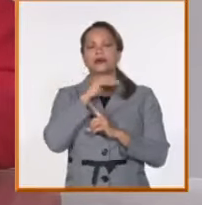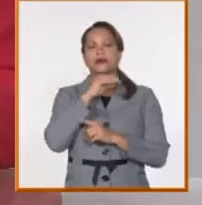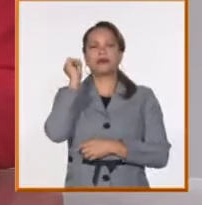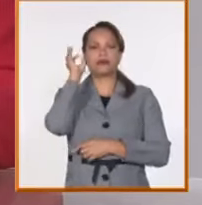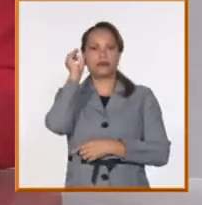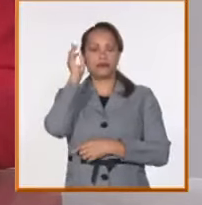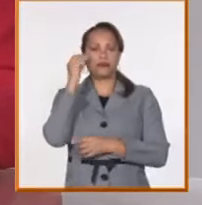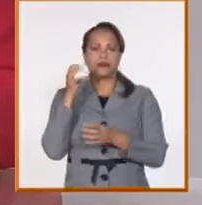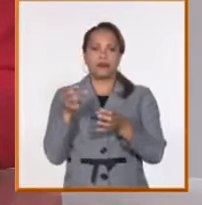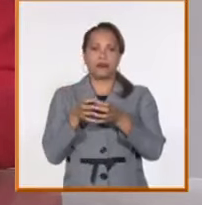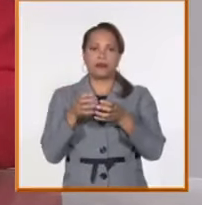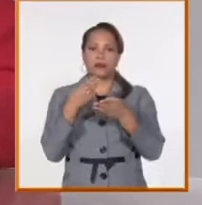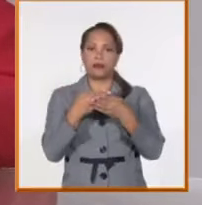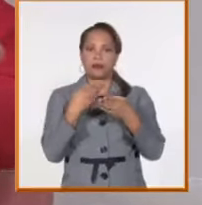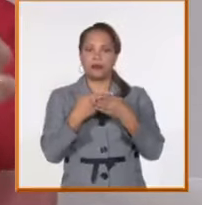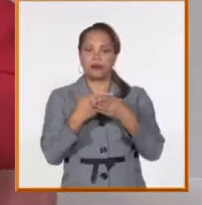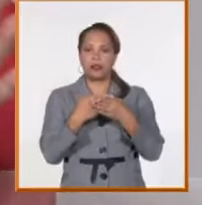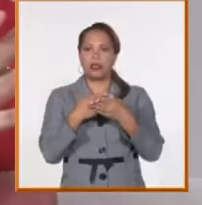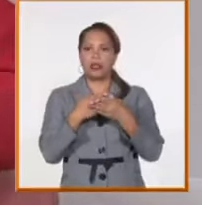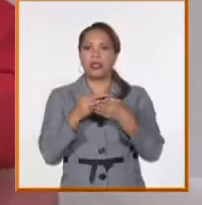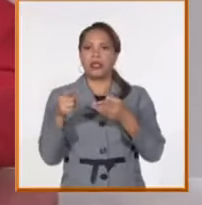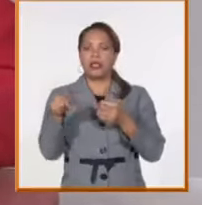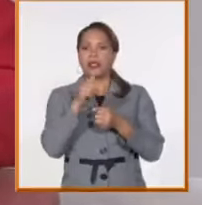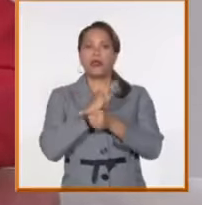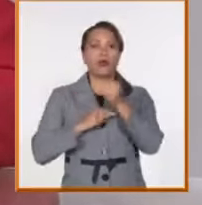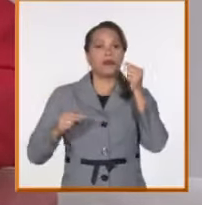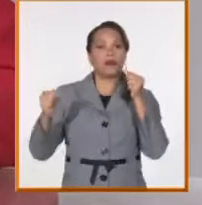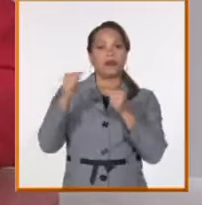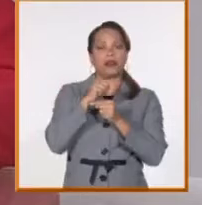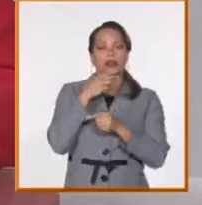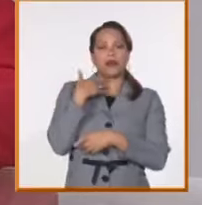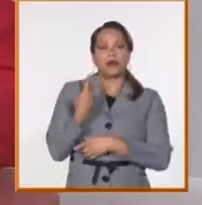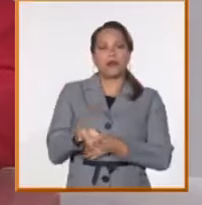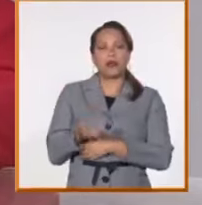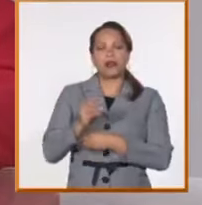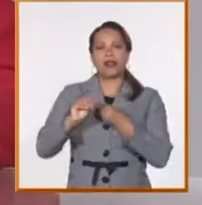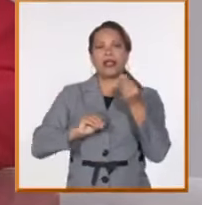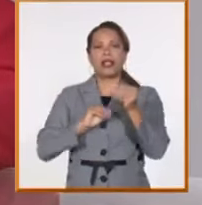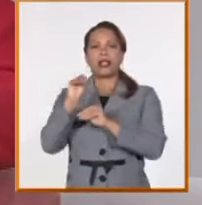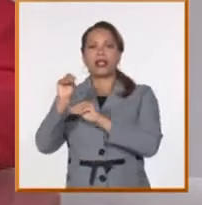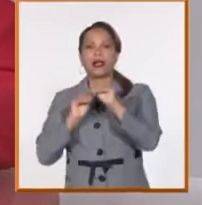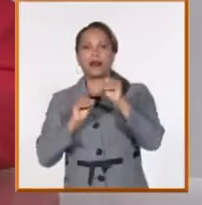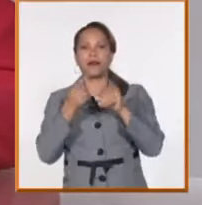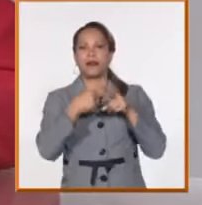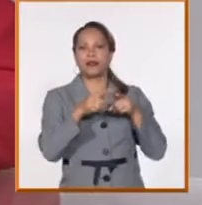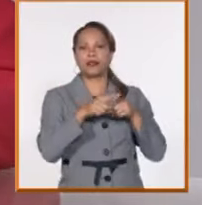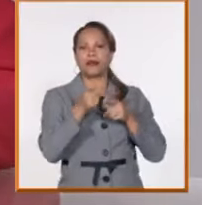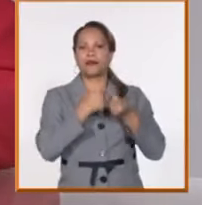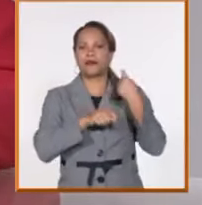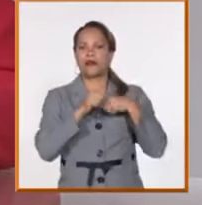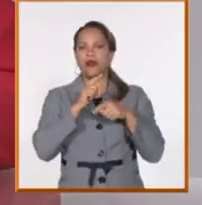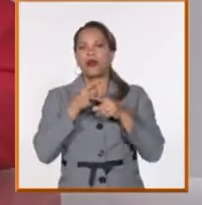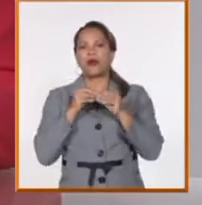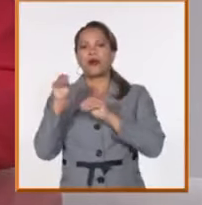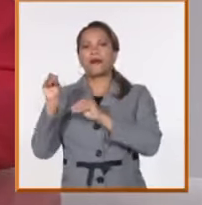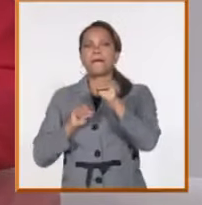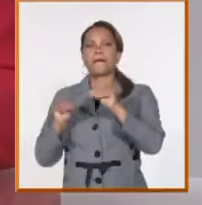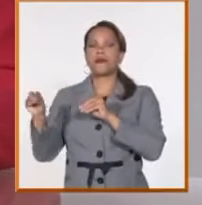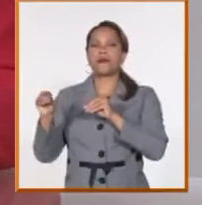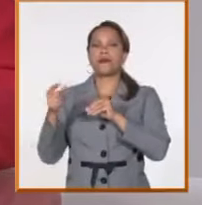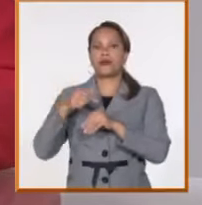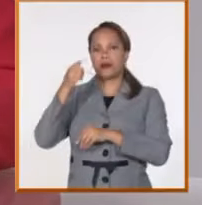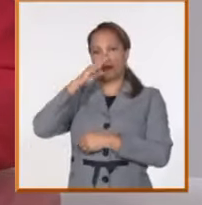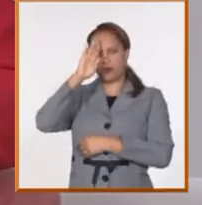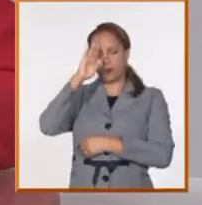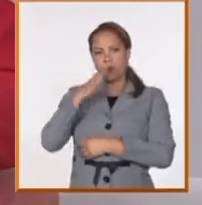empresarial tienen sus entre sus principales prioridades la sustitución de materias primas importadas por materias primas nacionales y